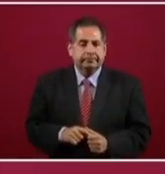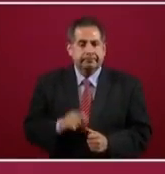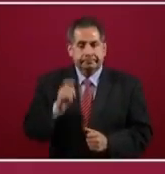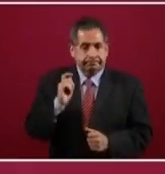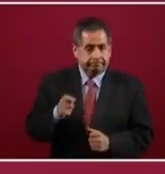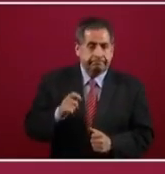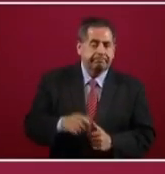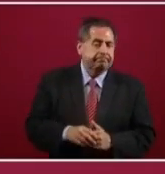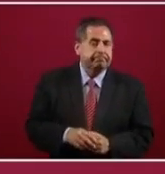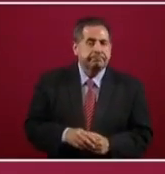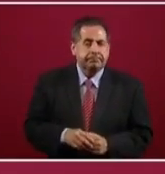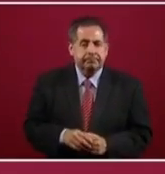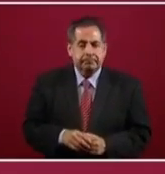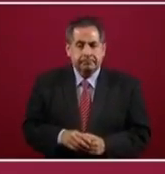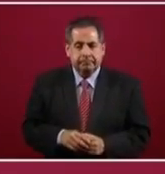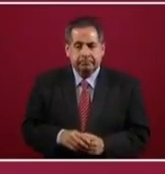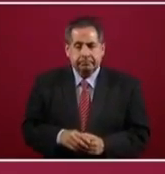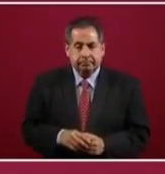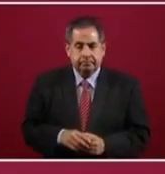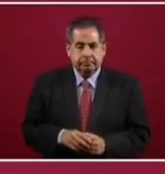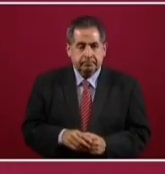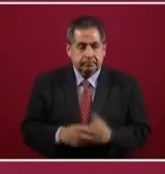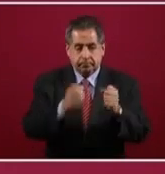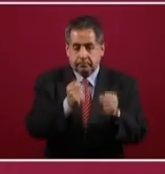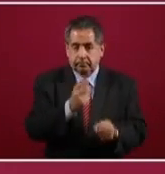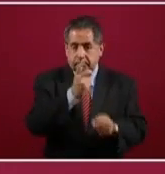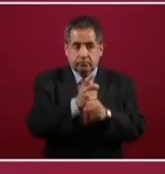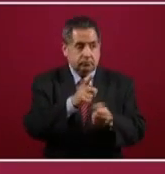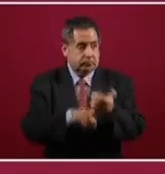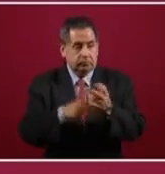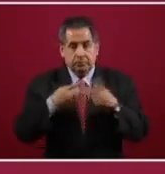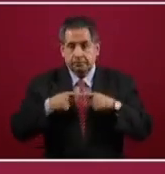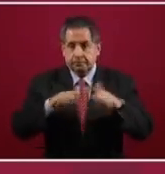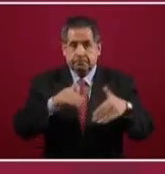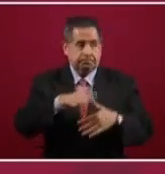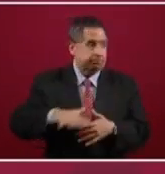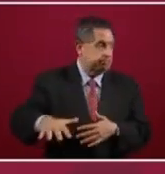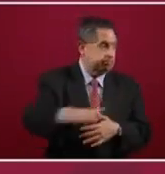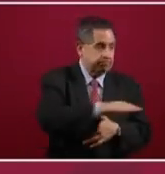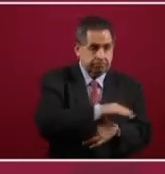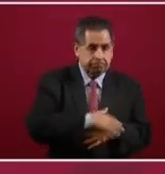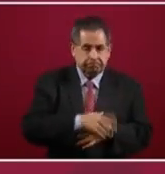fortalecer las acciones de seguridad pública,